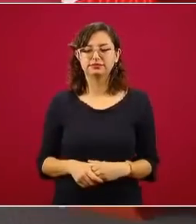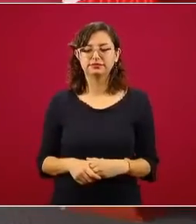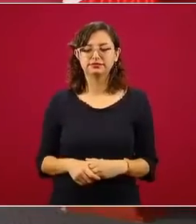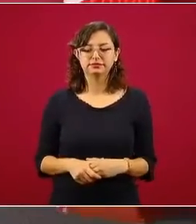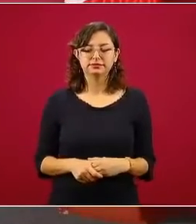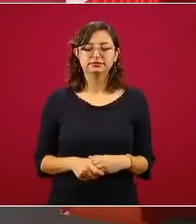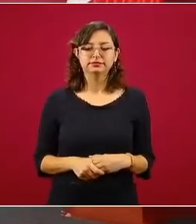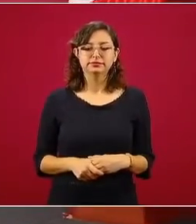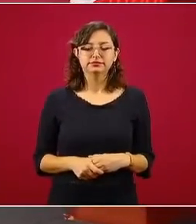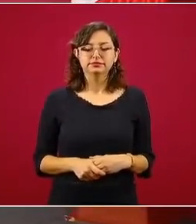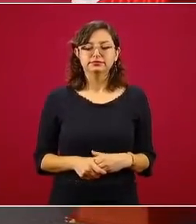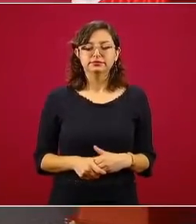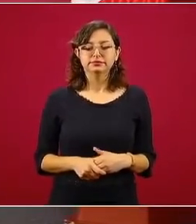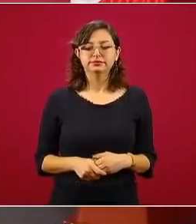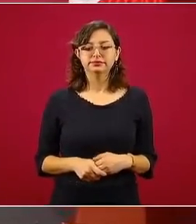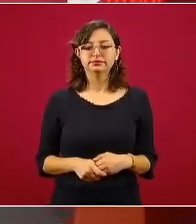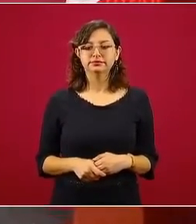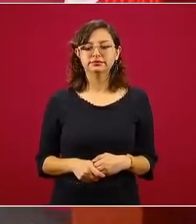Entonces, ahora